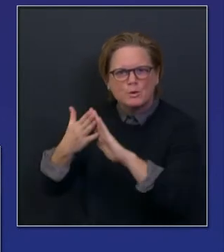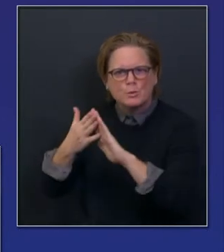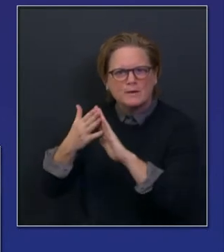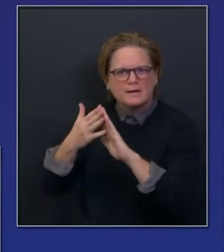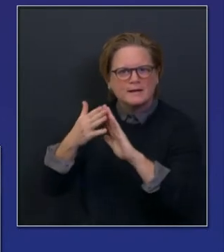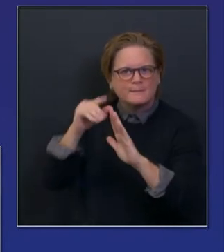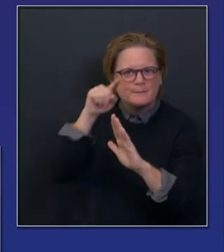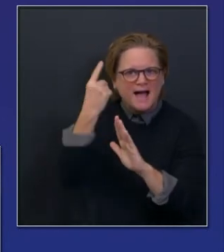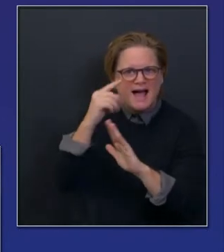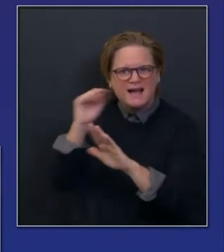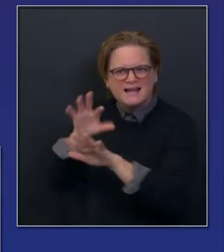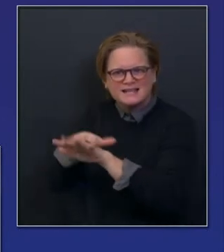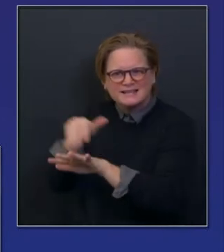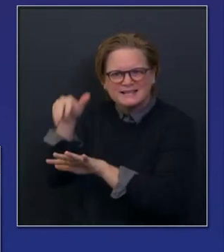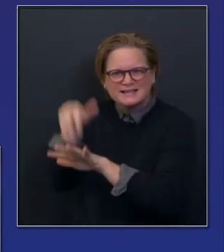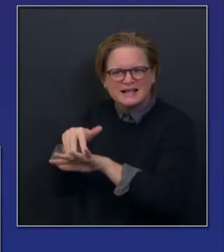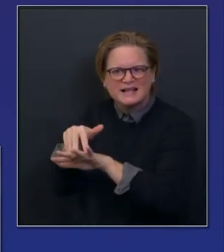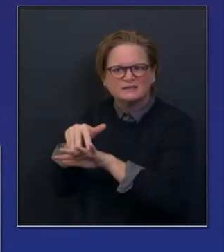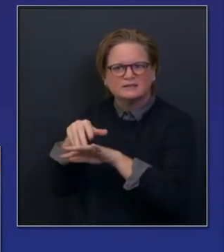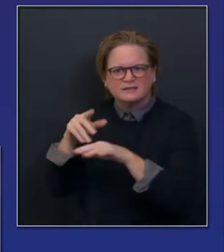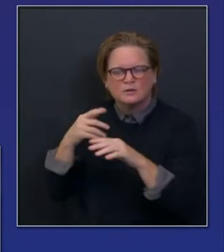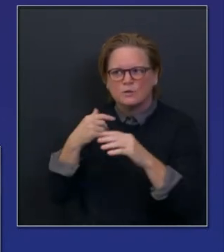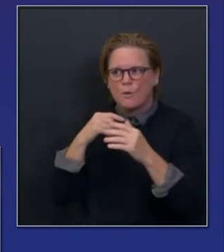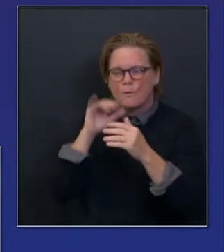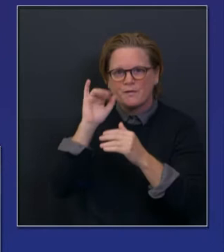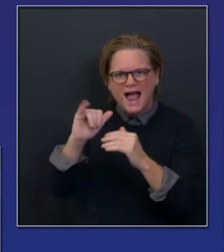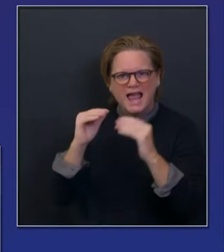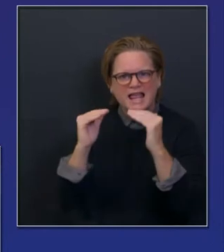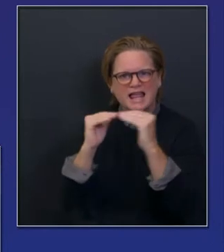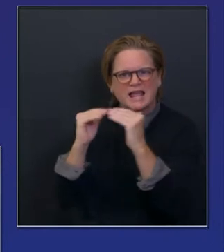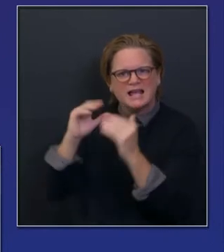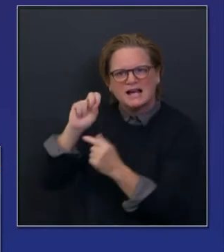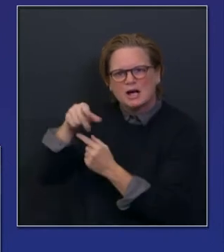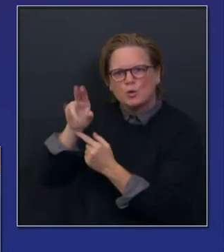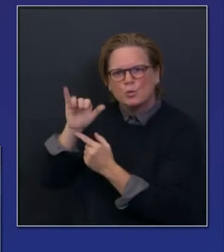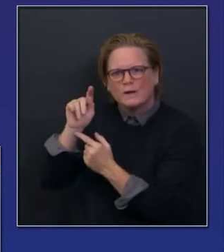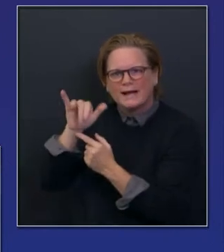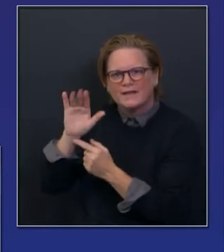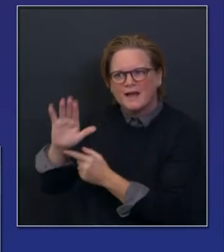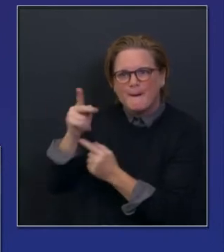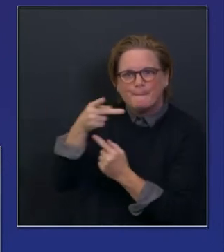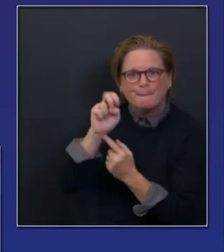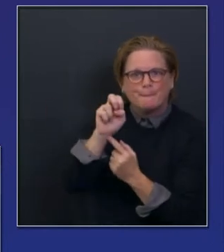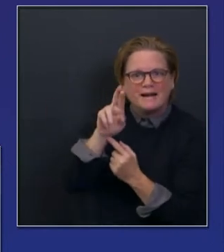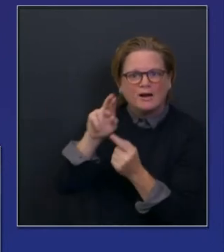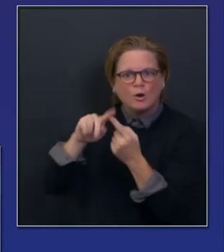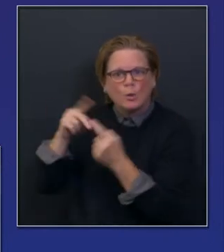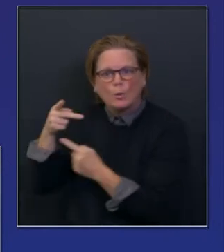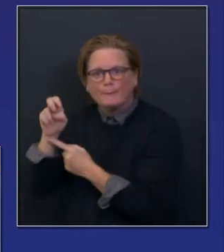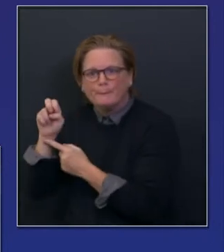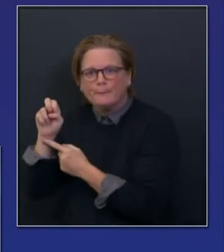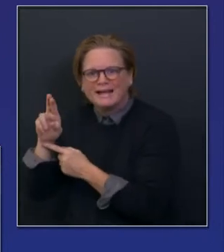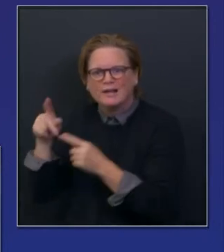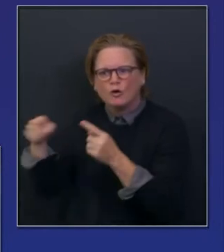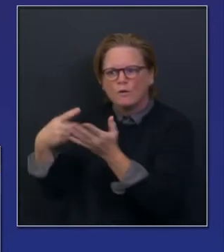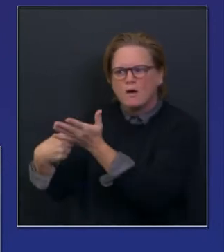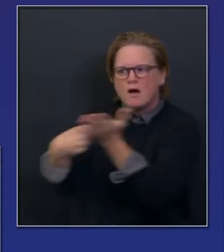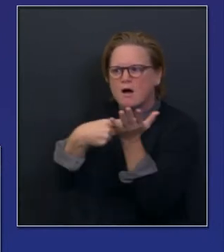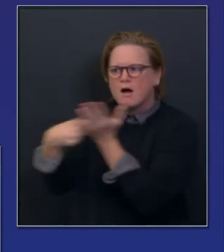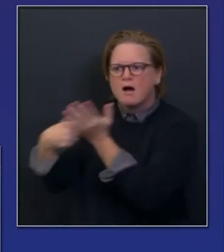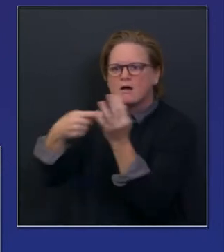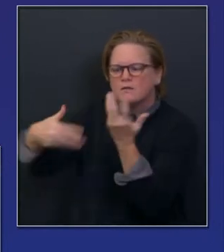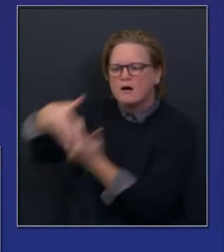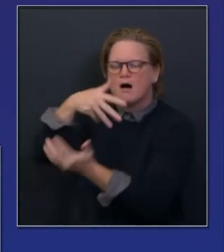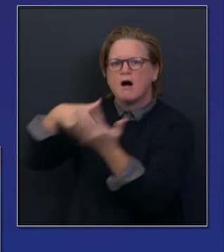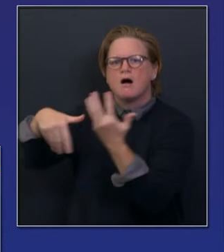sociedades compañero con compañero, de tener líderes comunitarios de confianza involucrados en pláticas de una